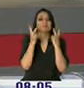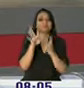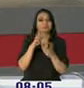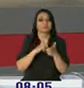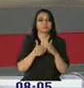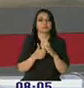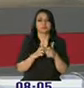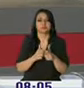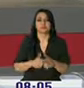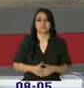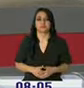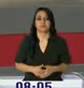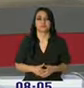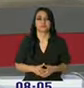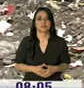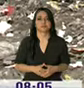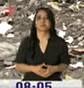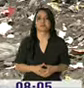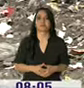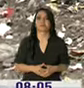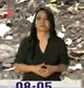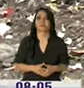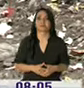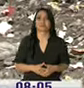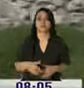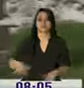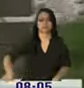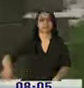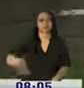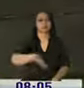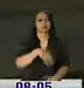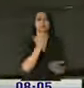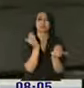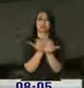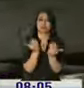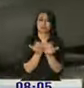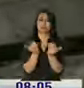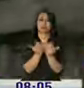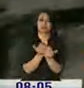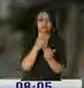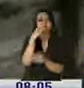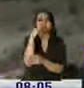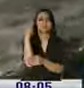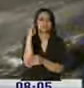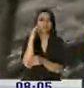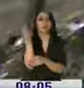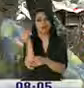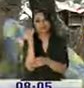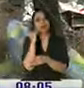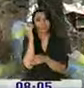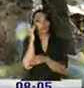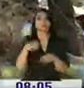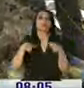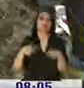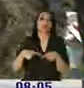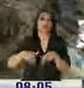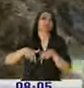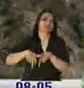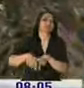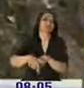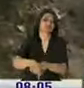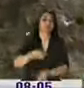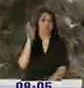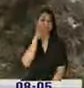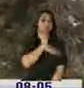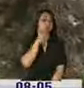problemática. Por este lugar lleno de basura caminan niños, jóvenes y adultos diariamente. El olor es insoportable y lo que